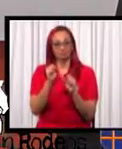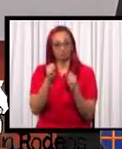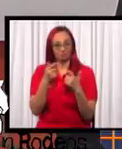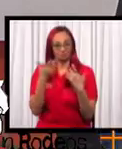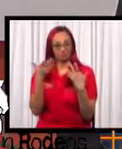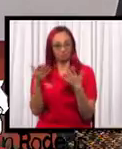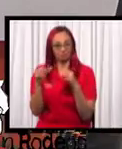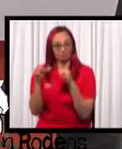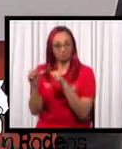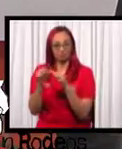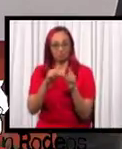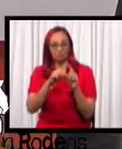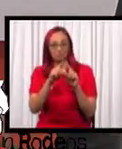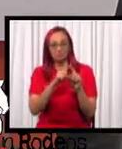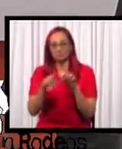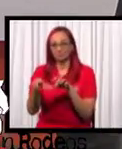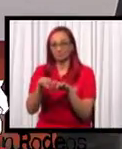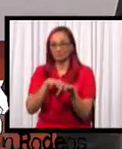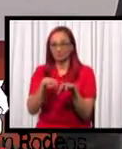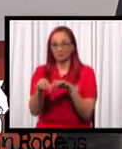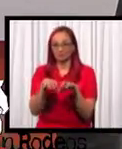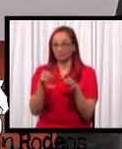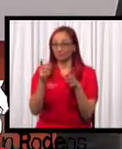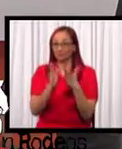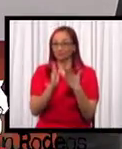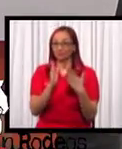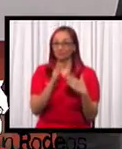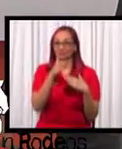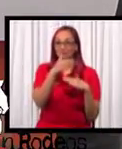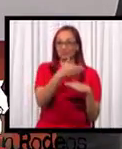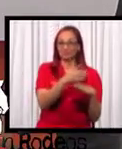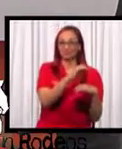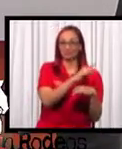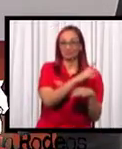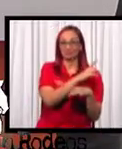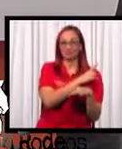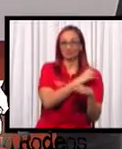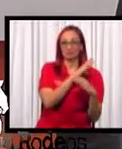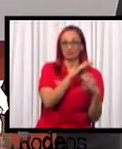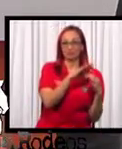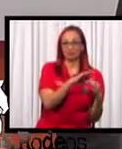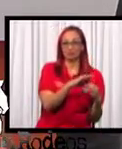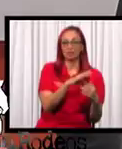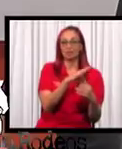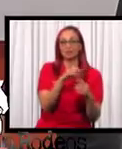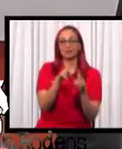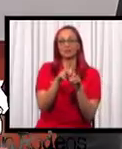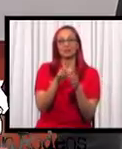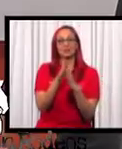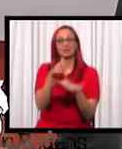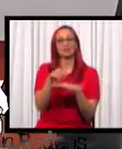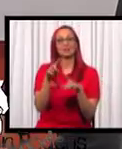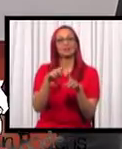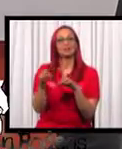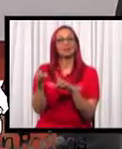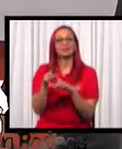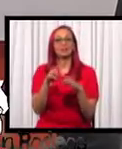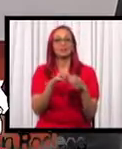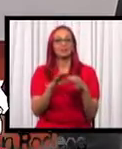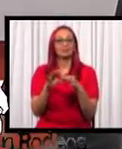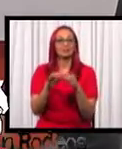una serie de acciones a través de la Junta Directiva de Conarroz y a través de los diferentes órganos también.